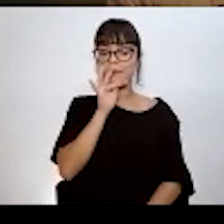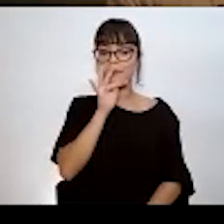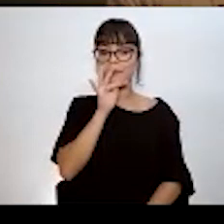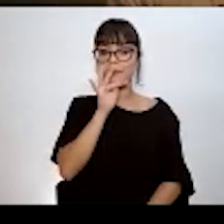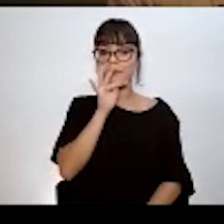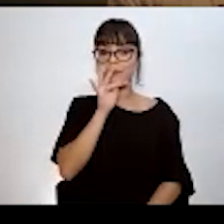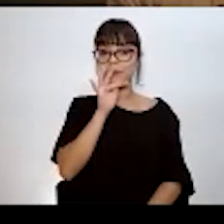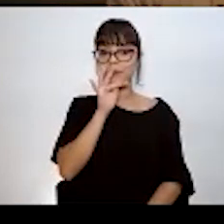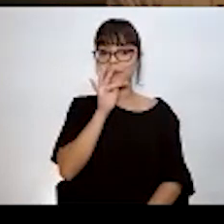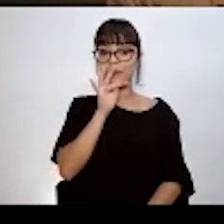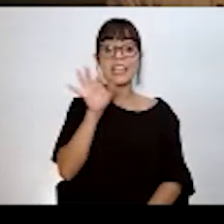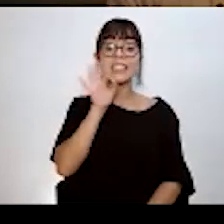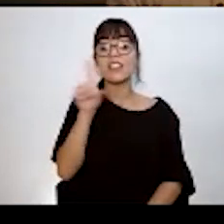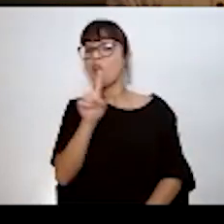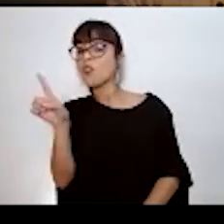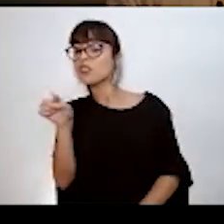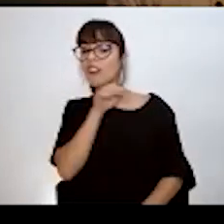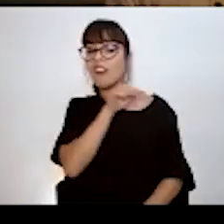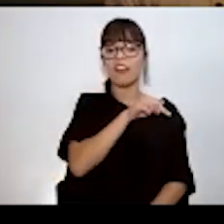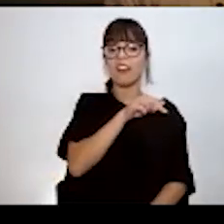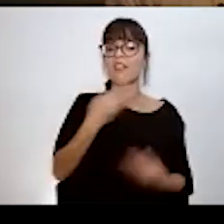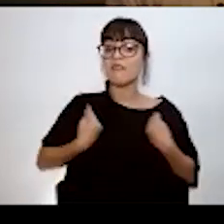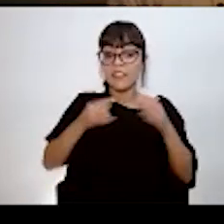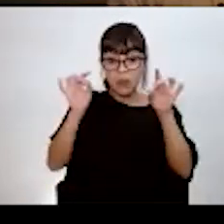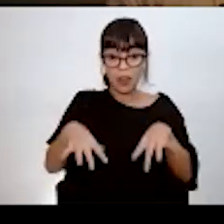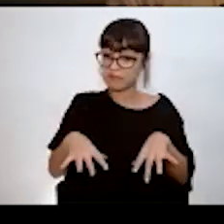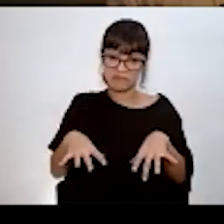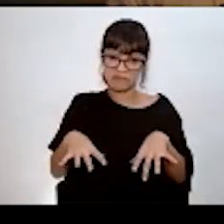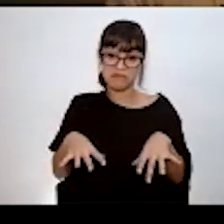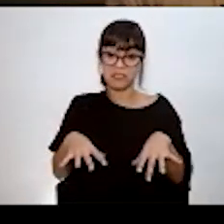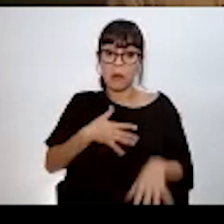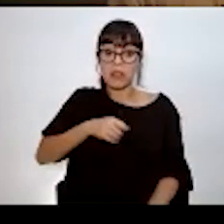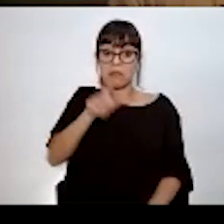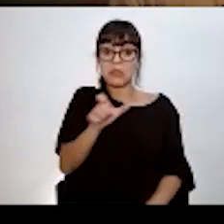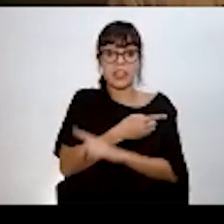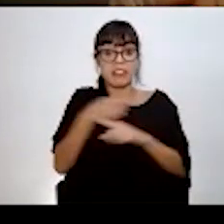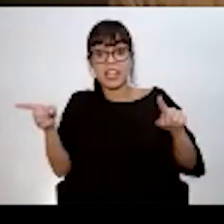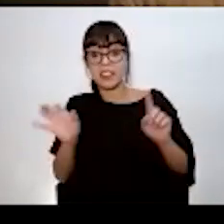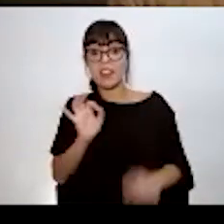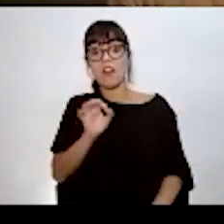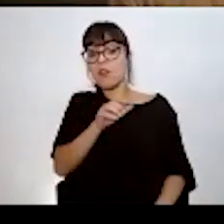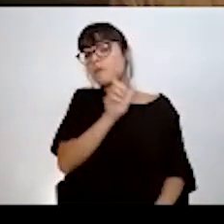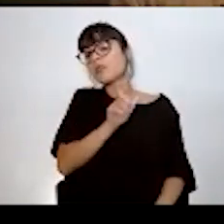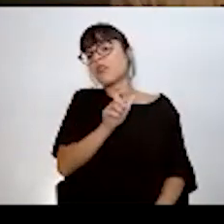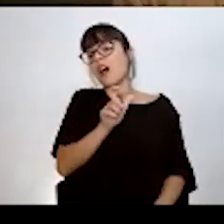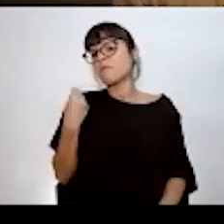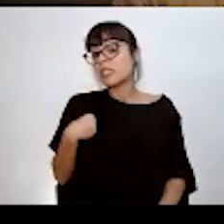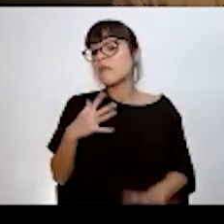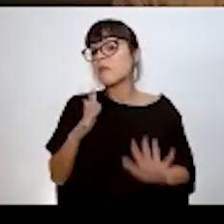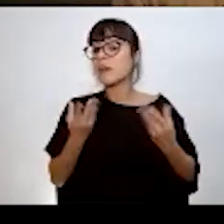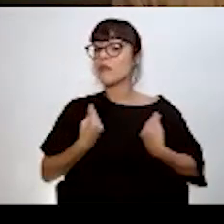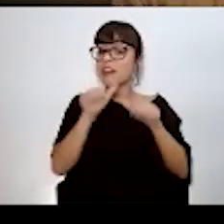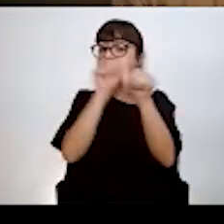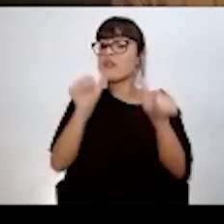que los canarios del siglo XI? Posiblemente no. Igual era otra gente, o igual era la misma gente, pero con otras formas de vida. Yo creo que es el